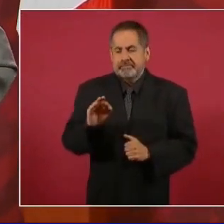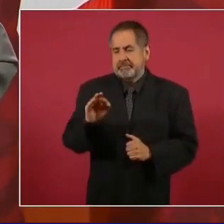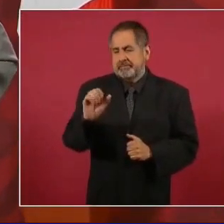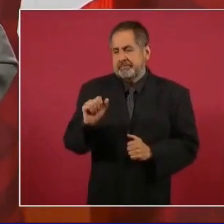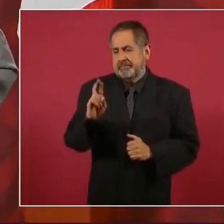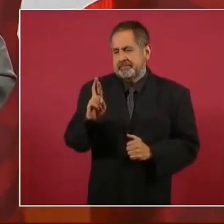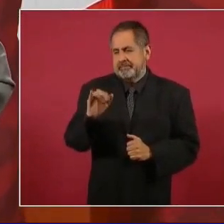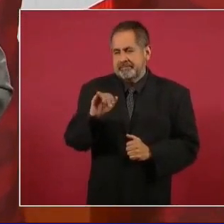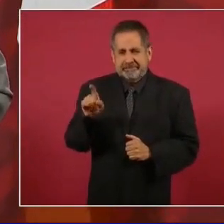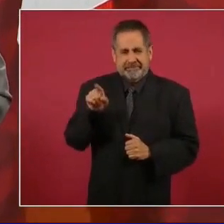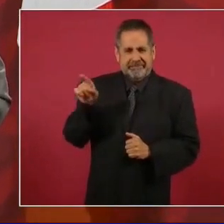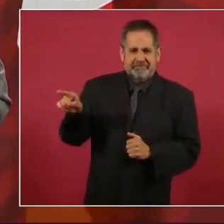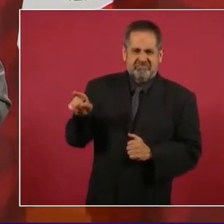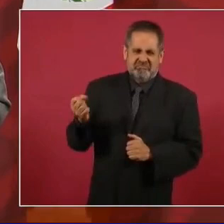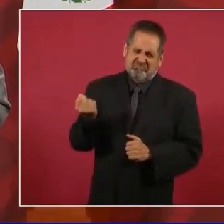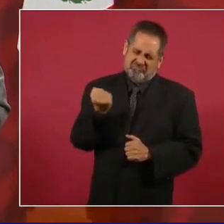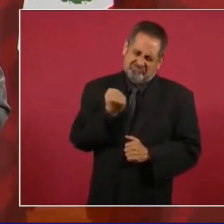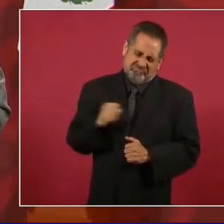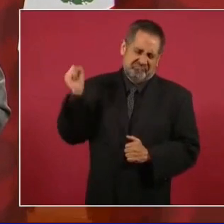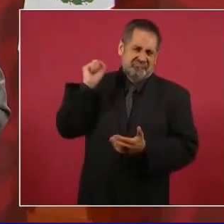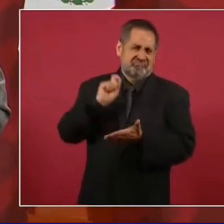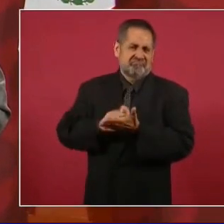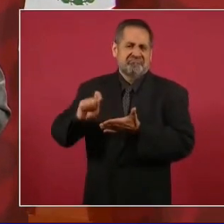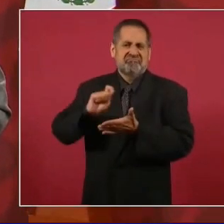Fabricio es un gran escritor,